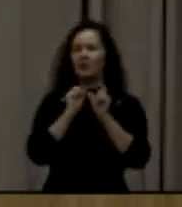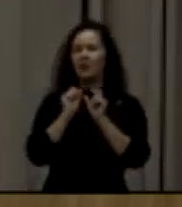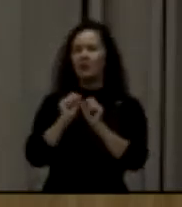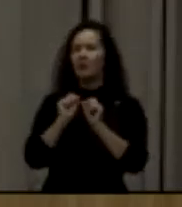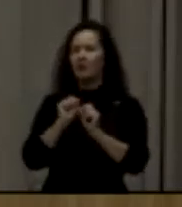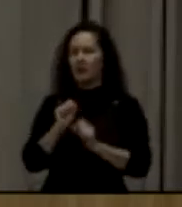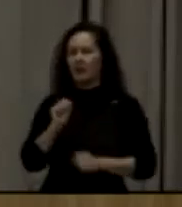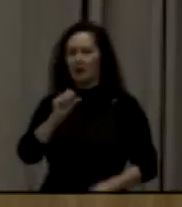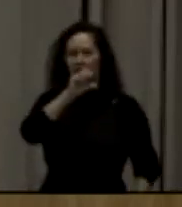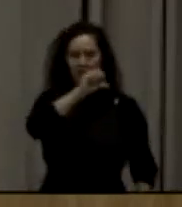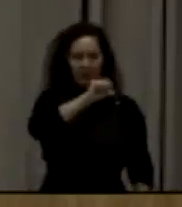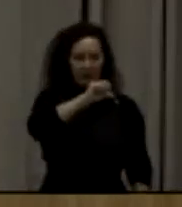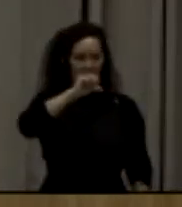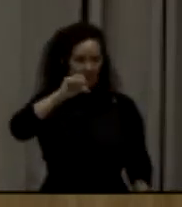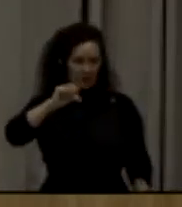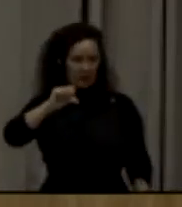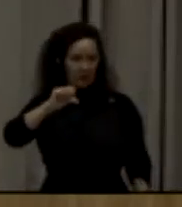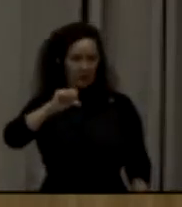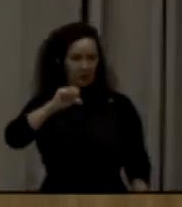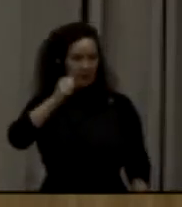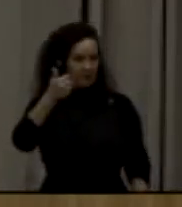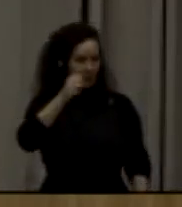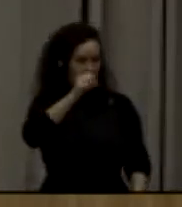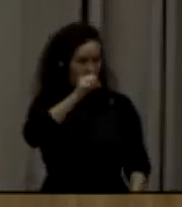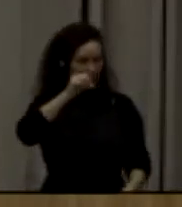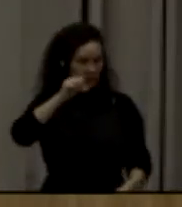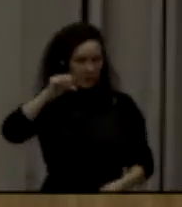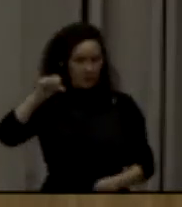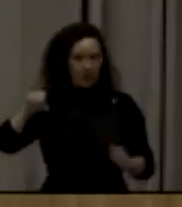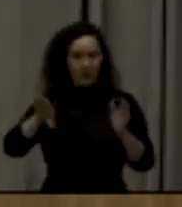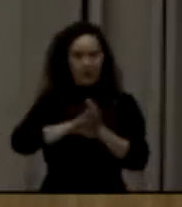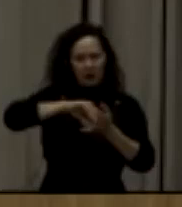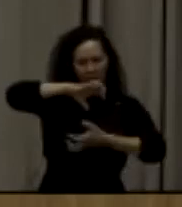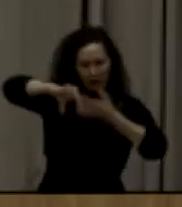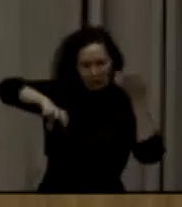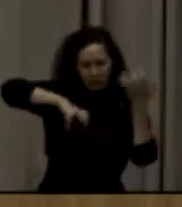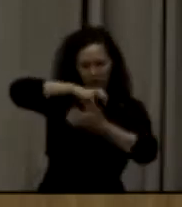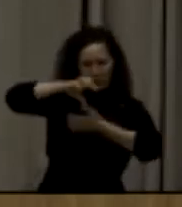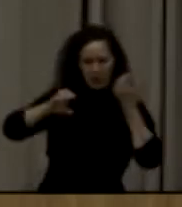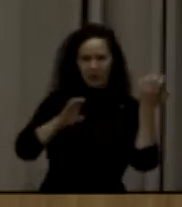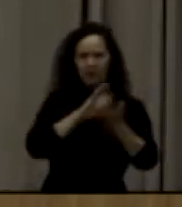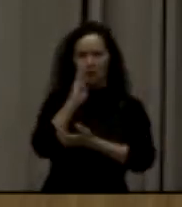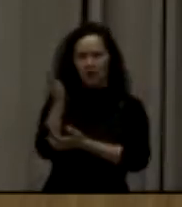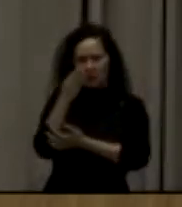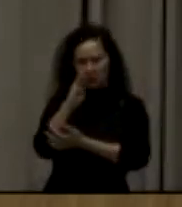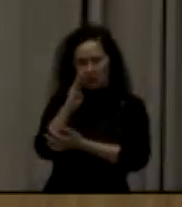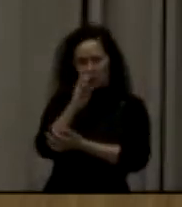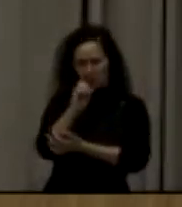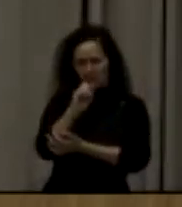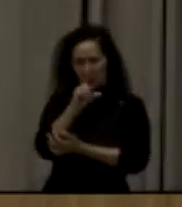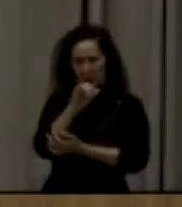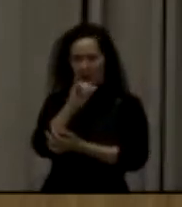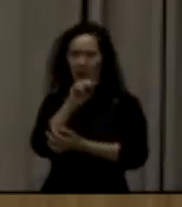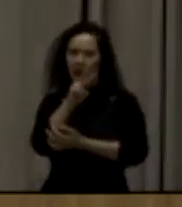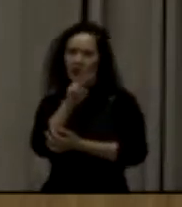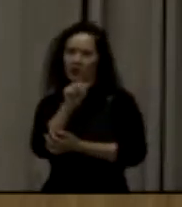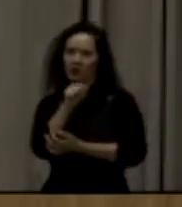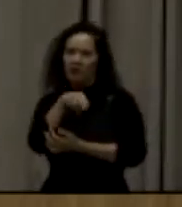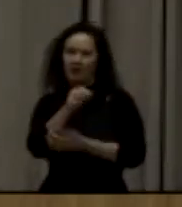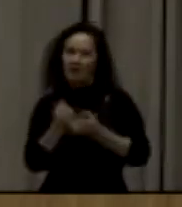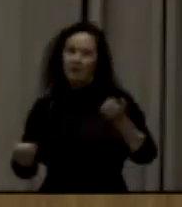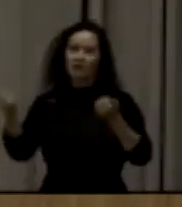en el noventa y nueve Cuando llega la Revolución bolivariana por Constitución se revirtió la privatización O sea no tuvieron tiempo